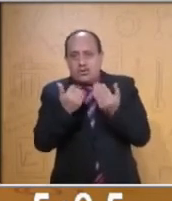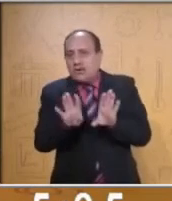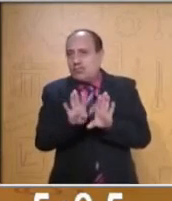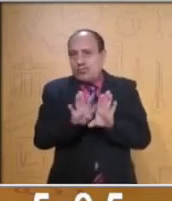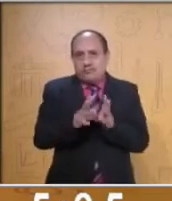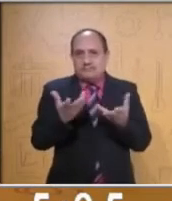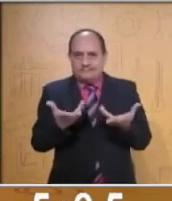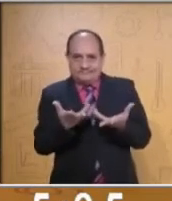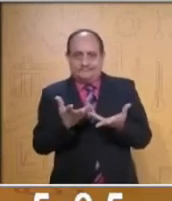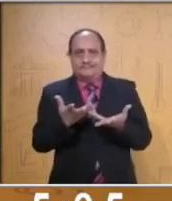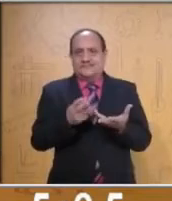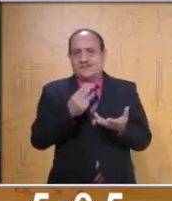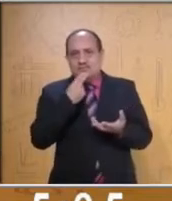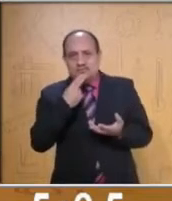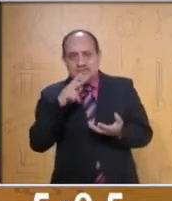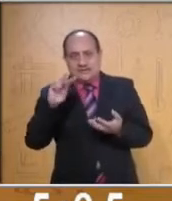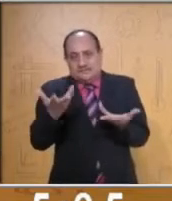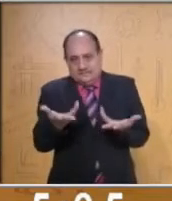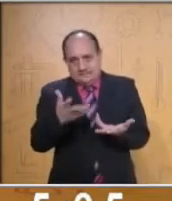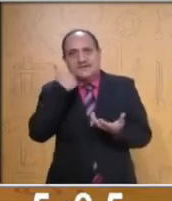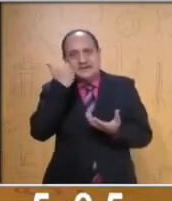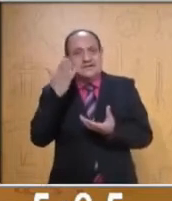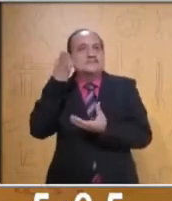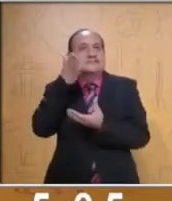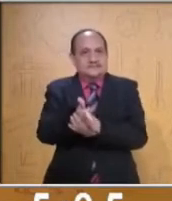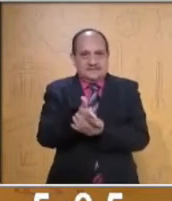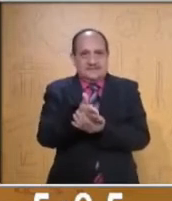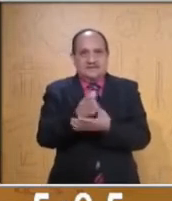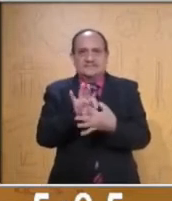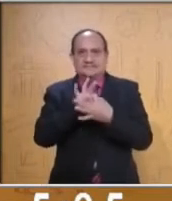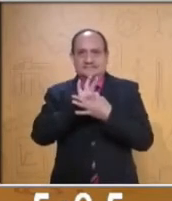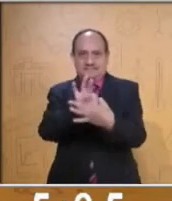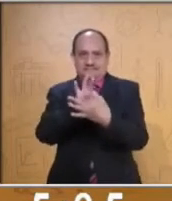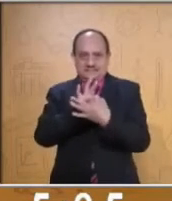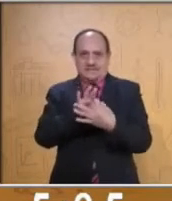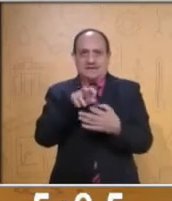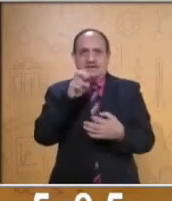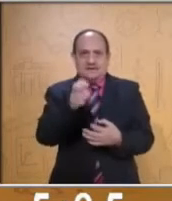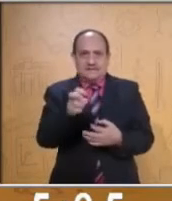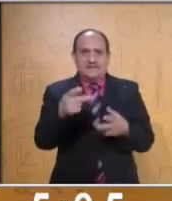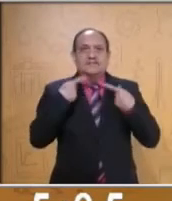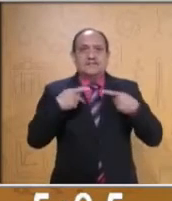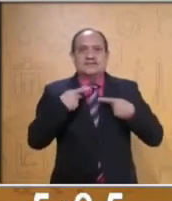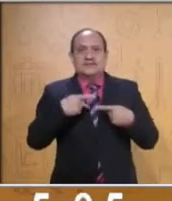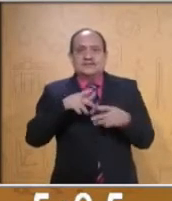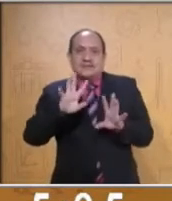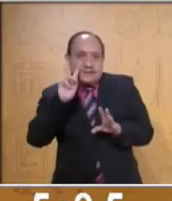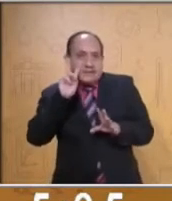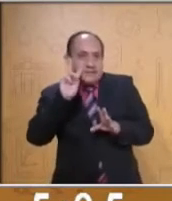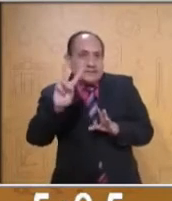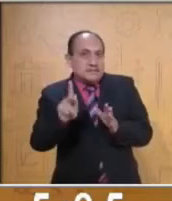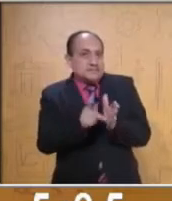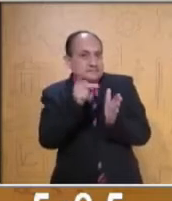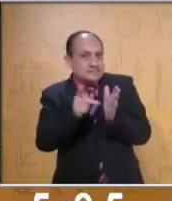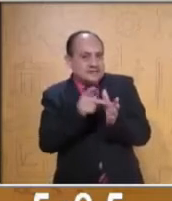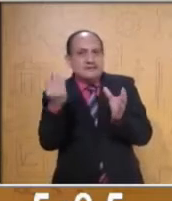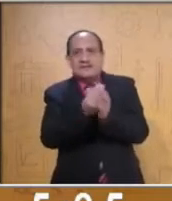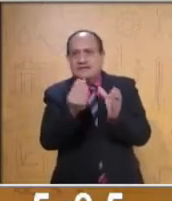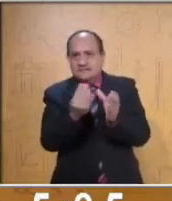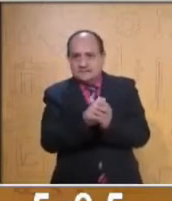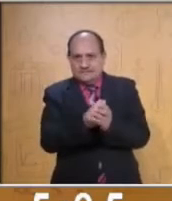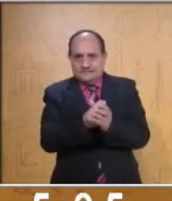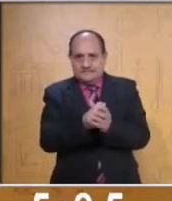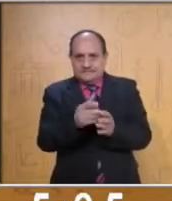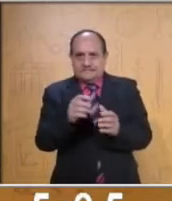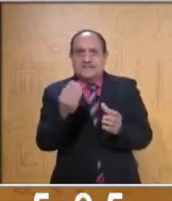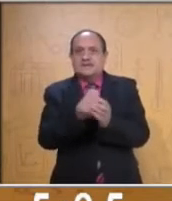Bueno, pues ahí también queremos estar. Y sobre todo para aquellas personas que deseen repetir la clase, ya saben que esta